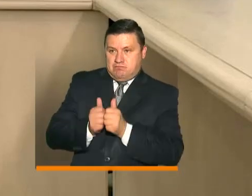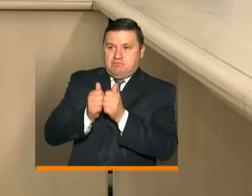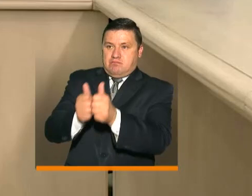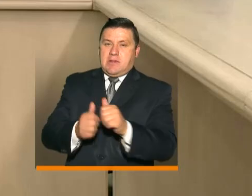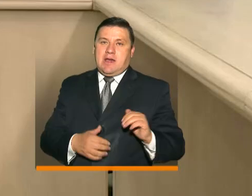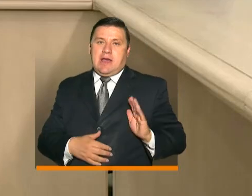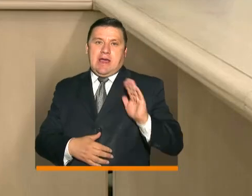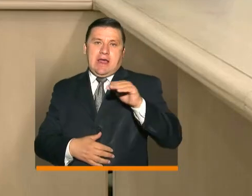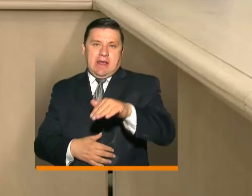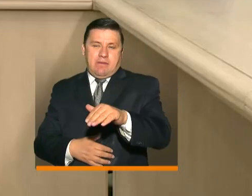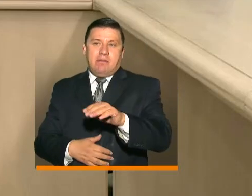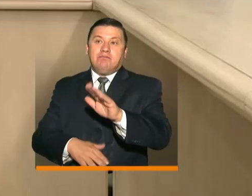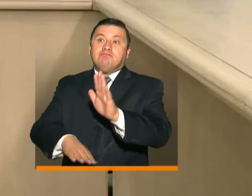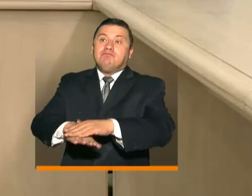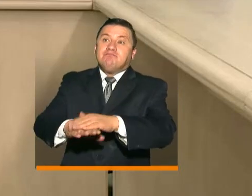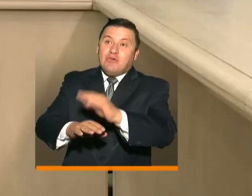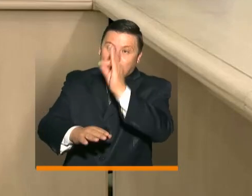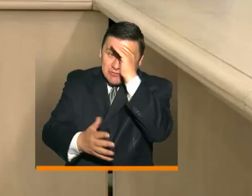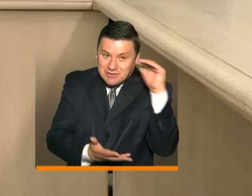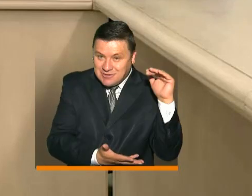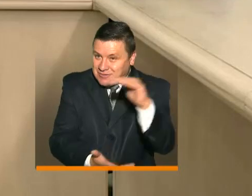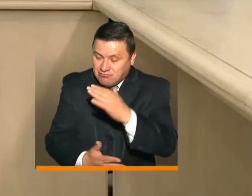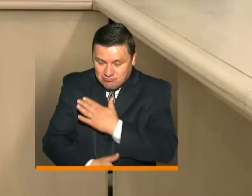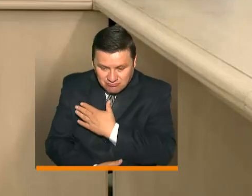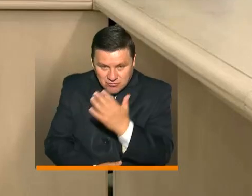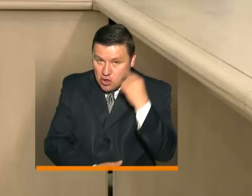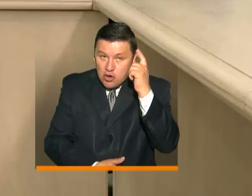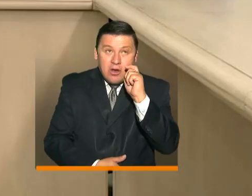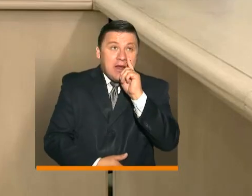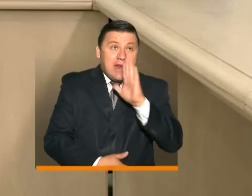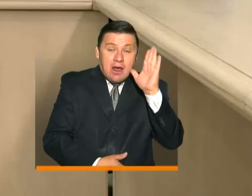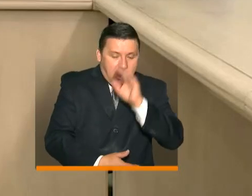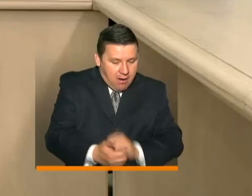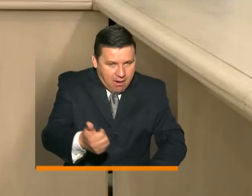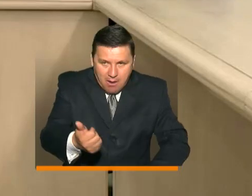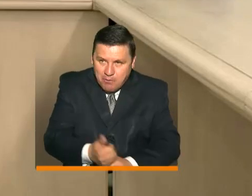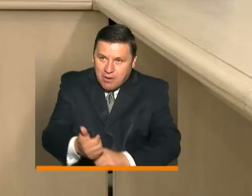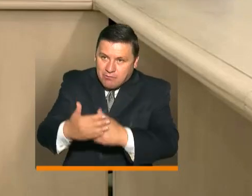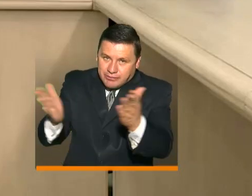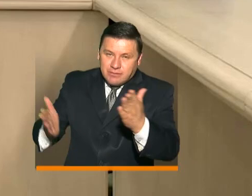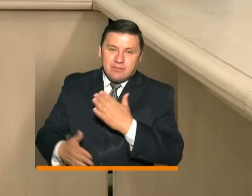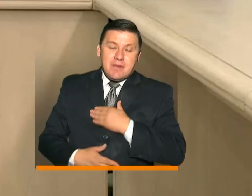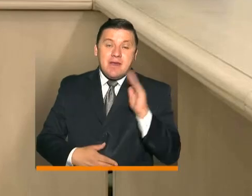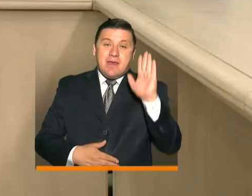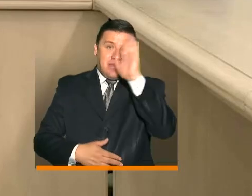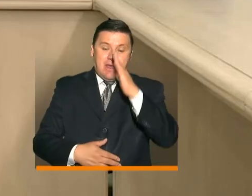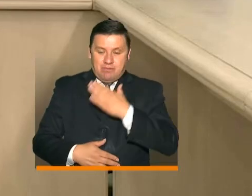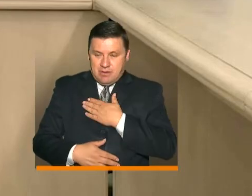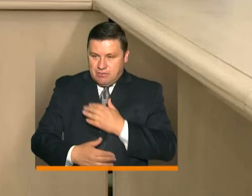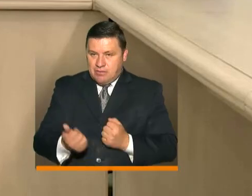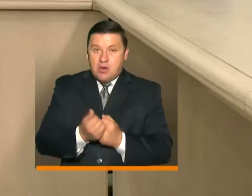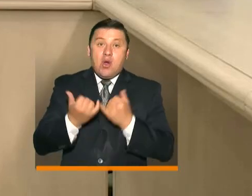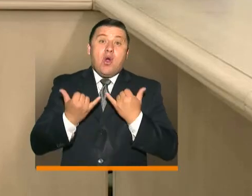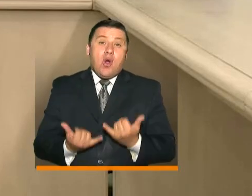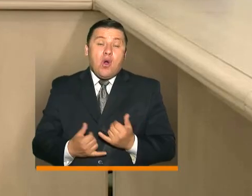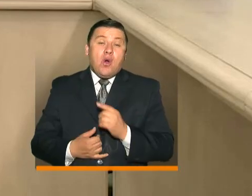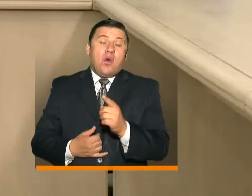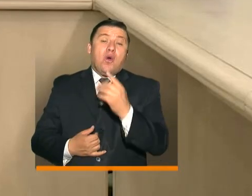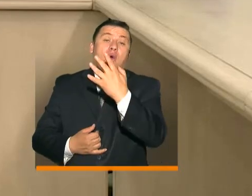una vez más a decirles que cuentan con nosotros, con el Gobierno Nacional y con el Gobierno Departamental. Hoy